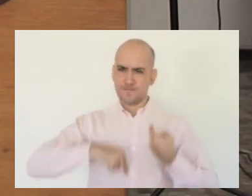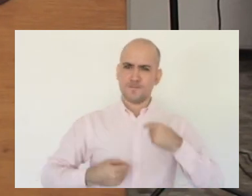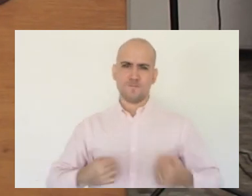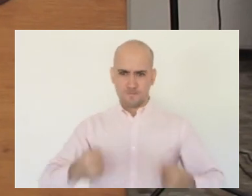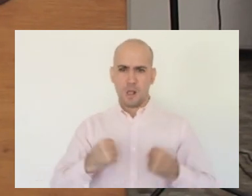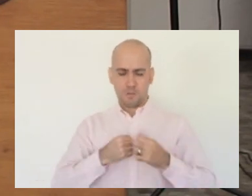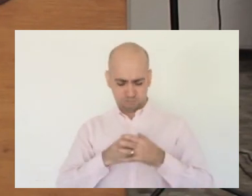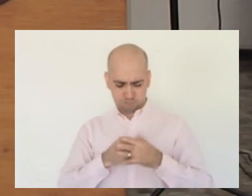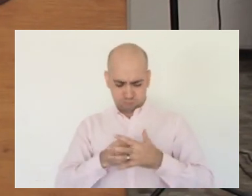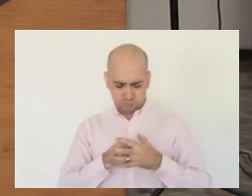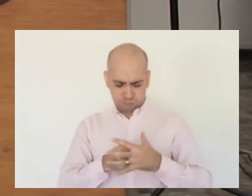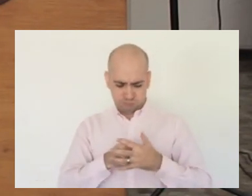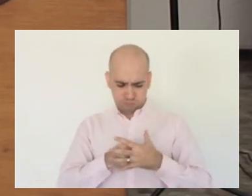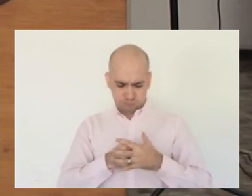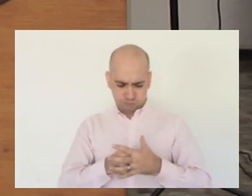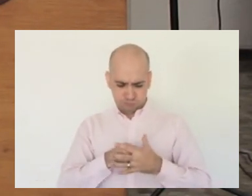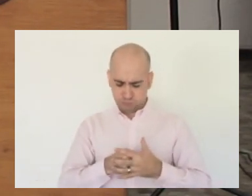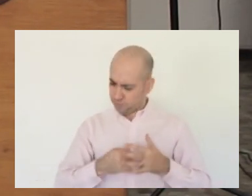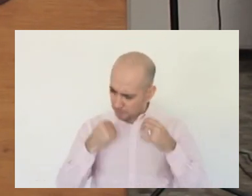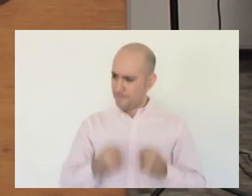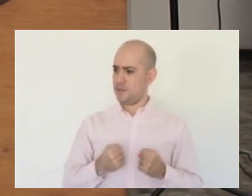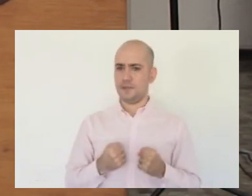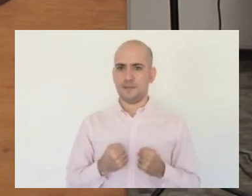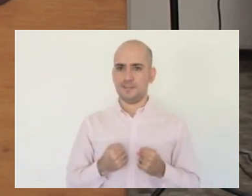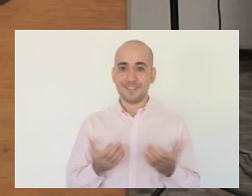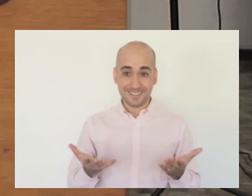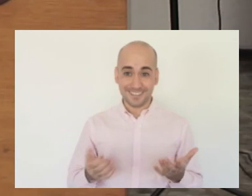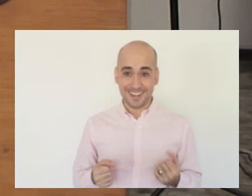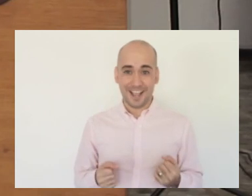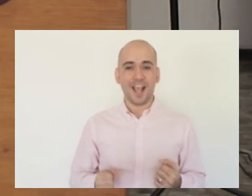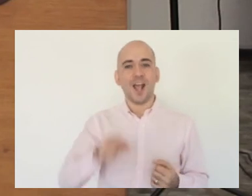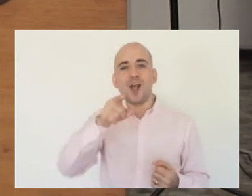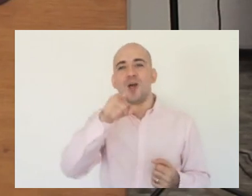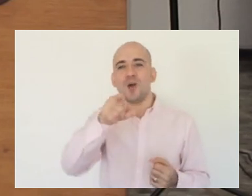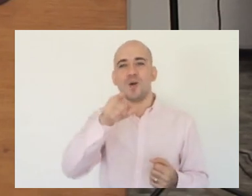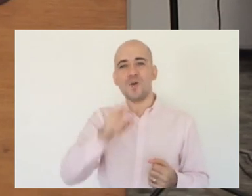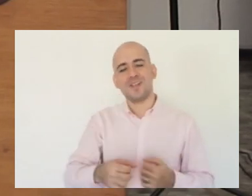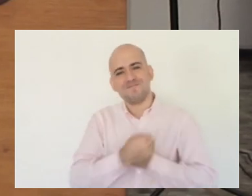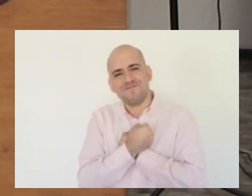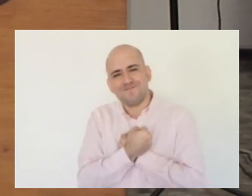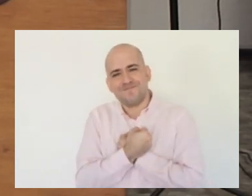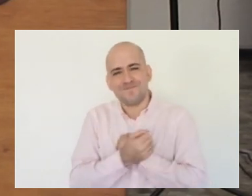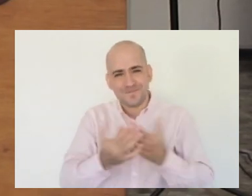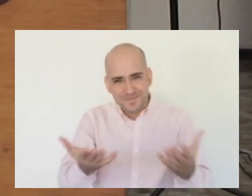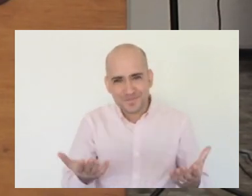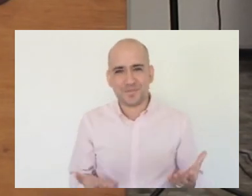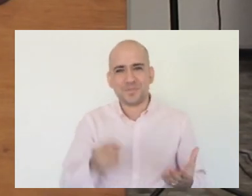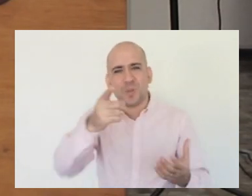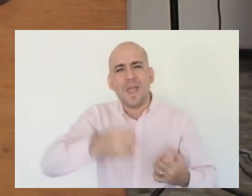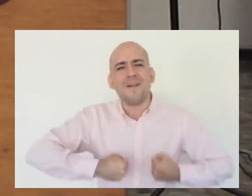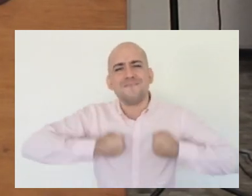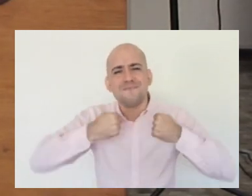venas, con su ser como un gran latido que se escapa hacia el universo. Sí, son nuestros amados